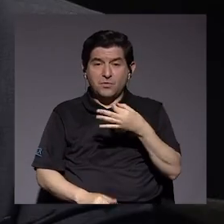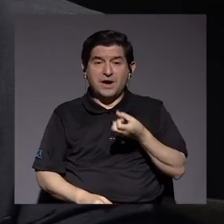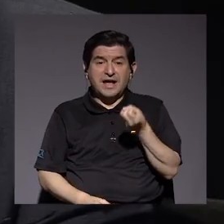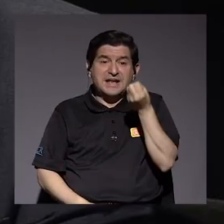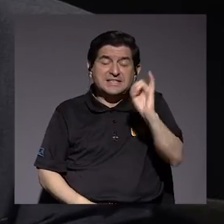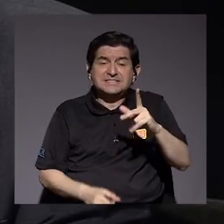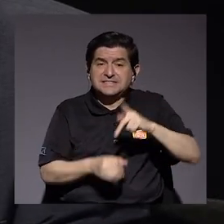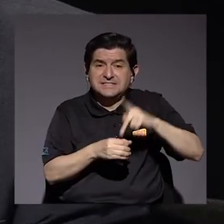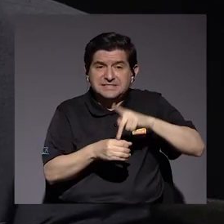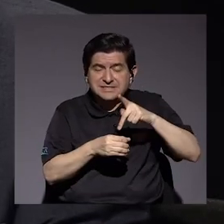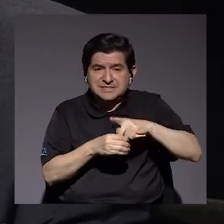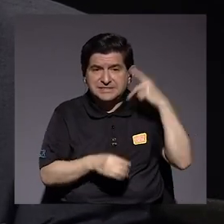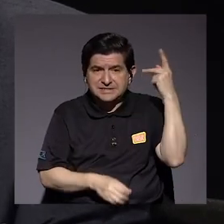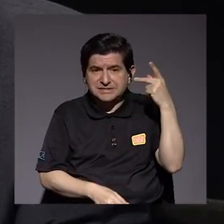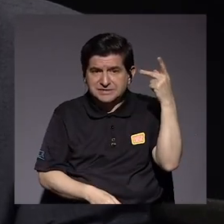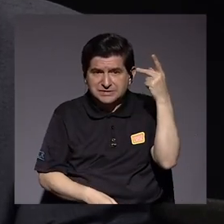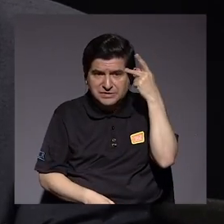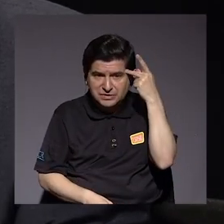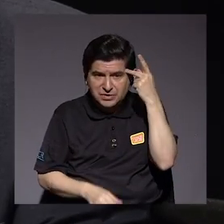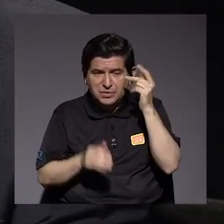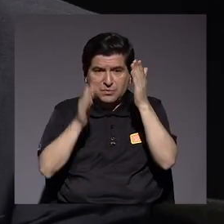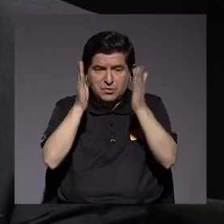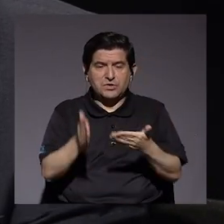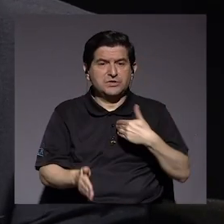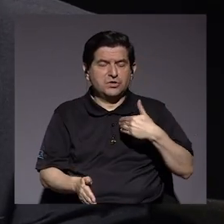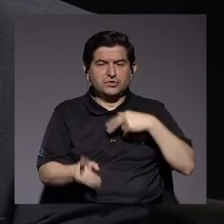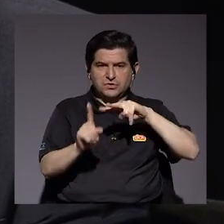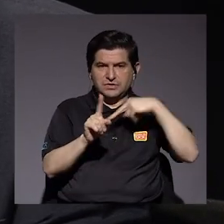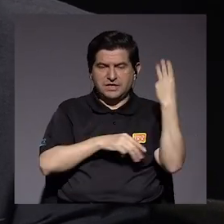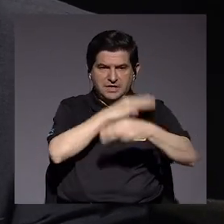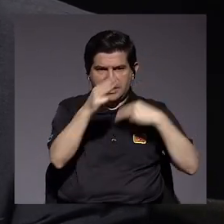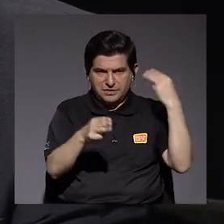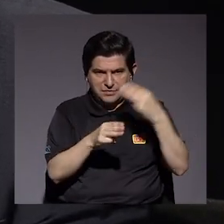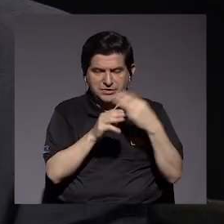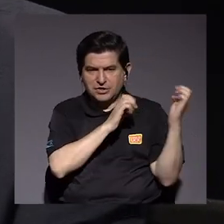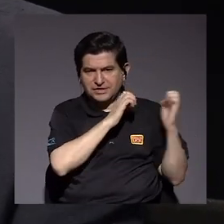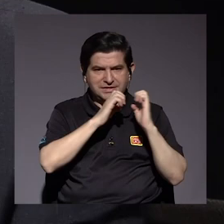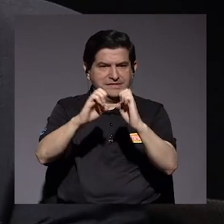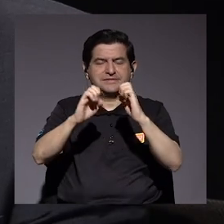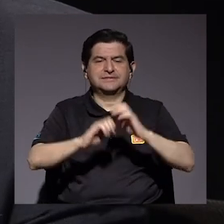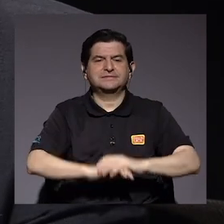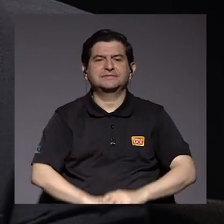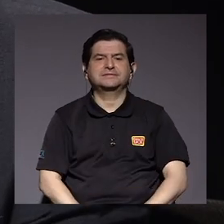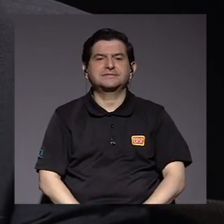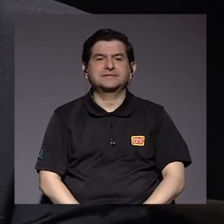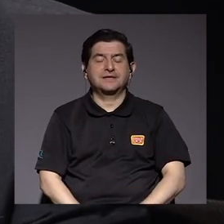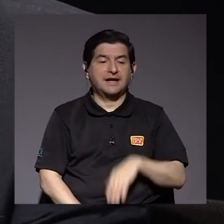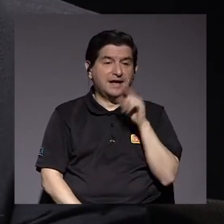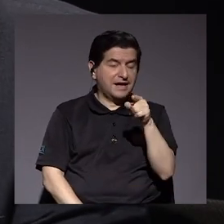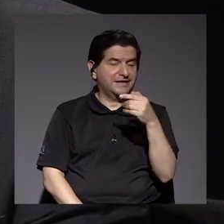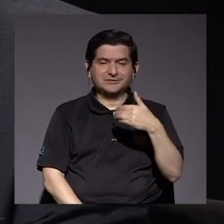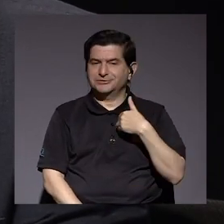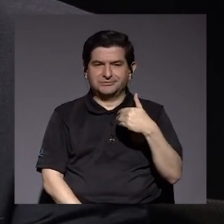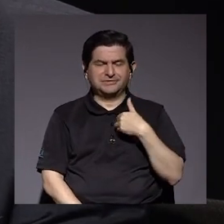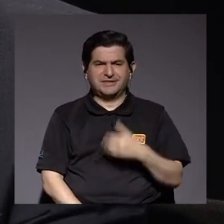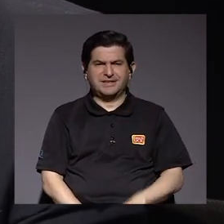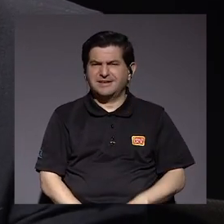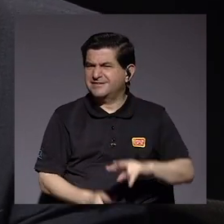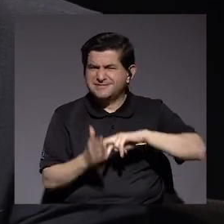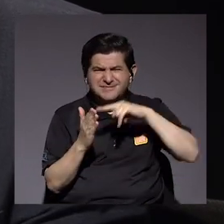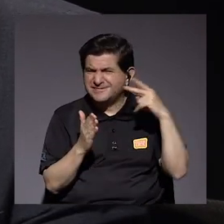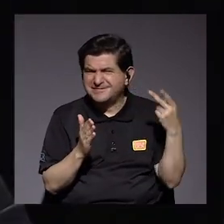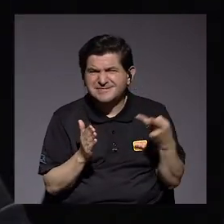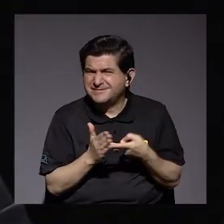si los actores políticos no tienen cosmovisiones cosmovisiones estratégicas y eso no lo